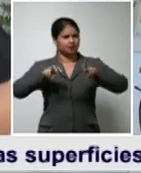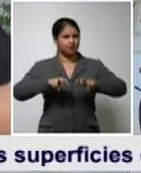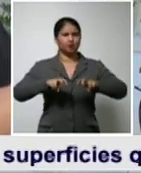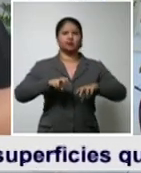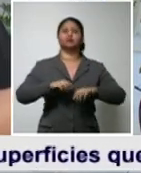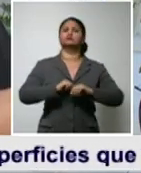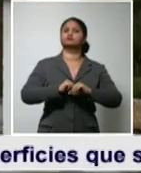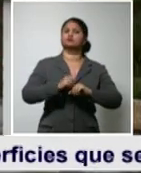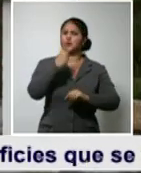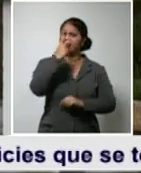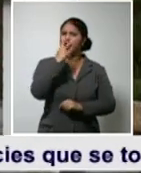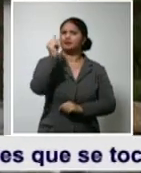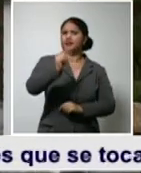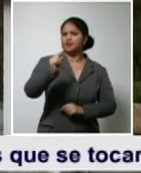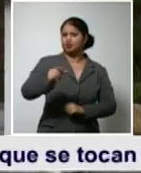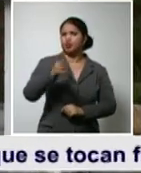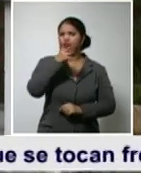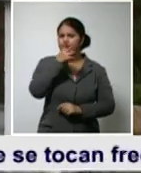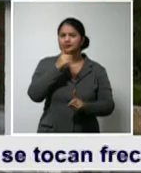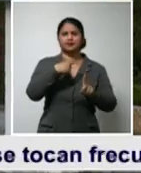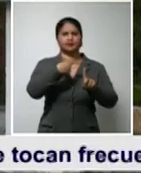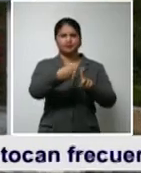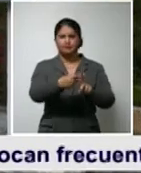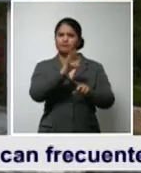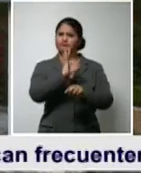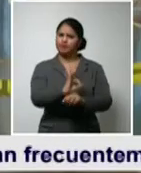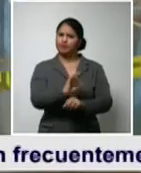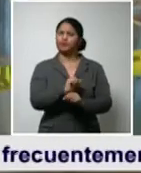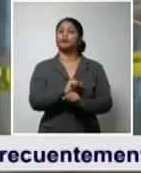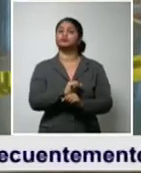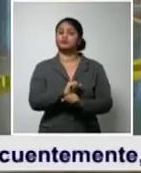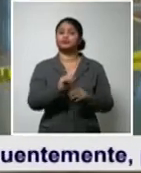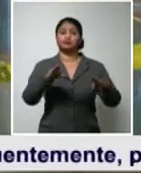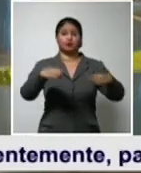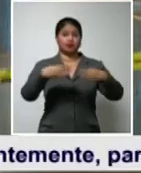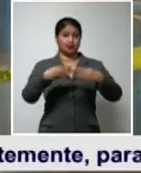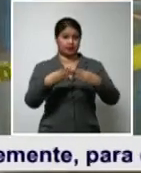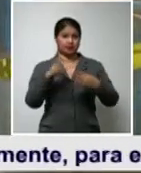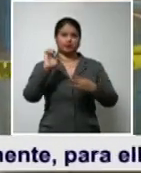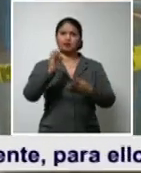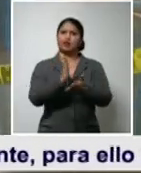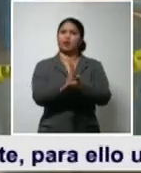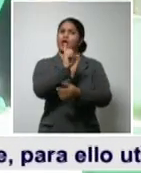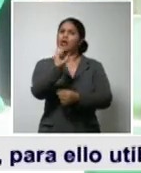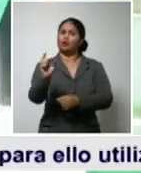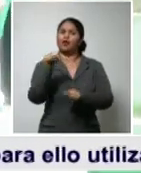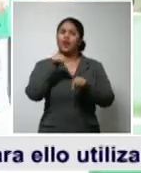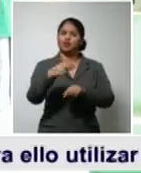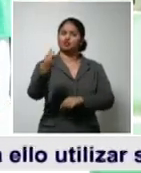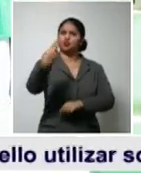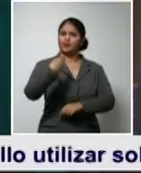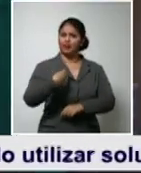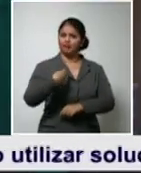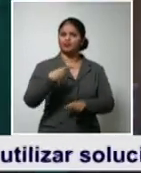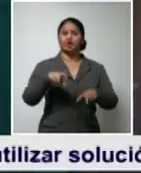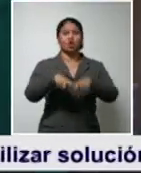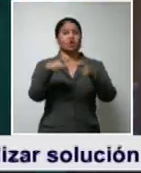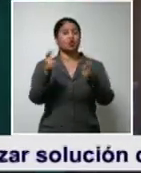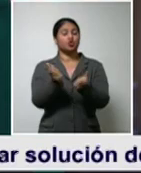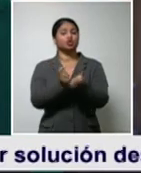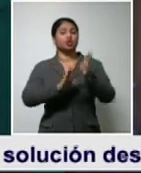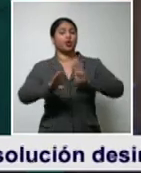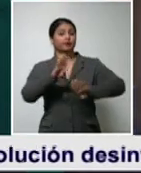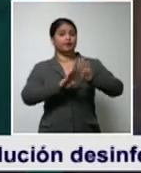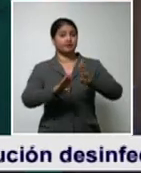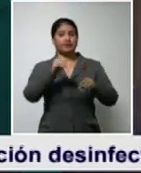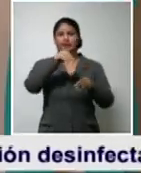con síntomas leves. Las escuelas continúan cerradas según lo indicado por el Consejo de Defensa Provincial, y algunas de